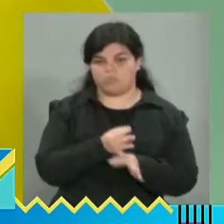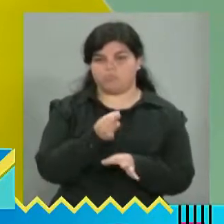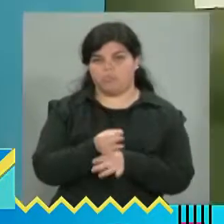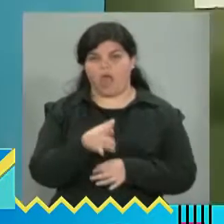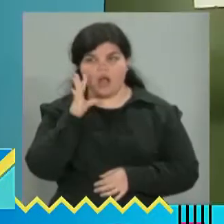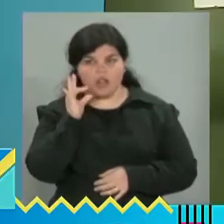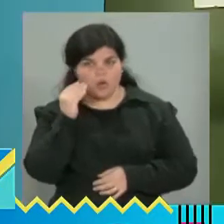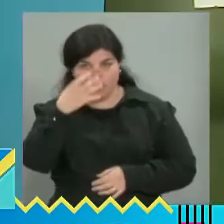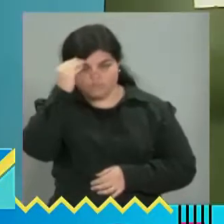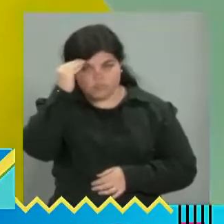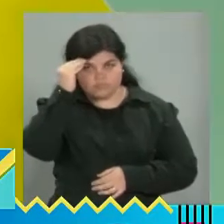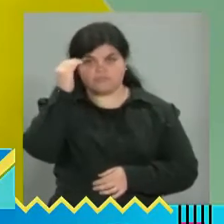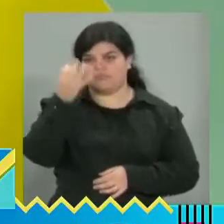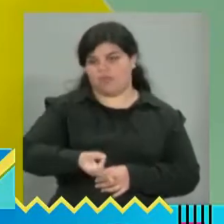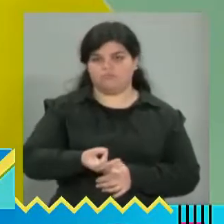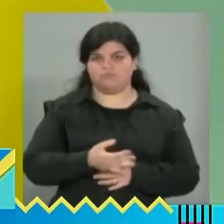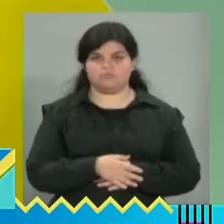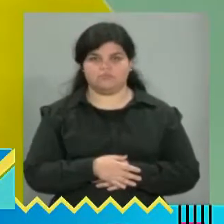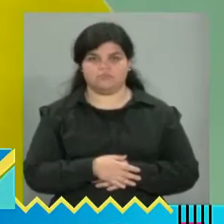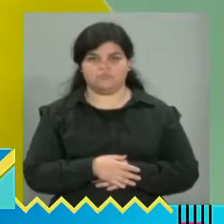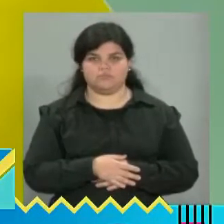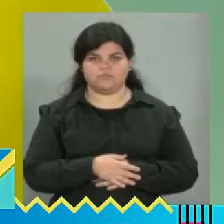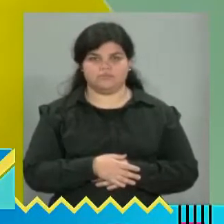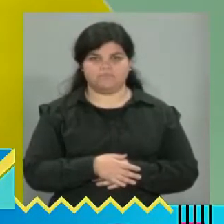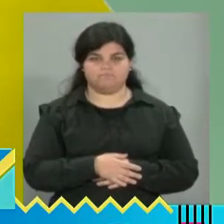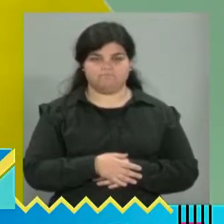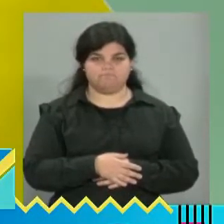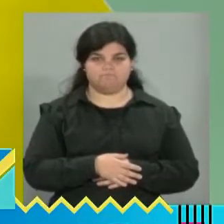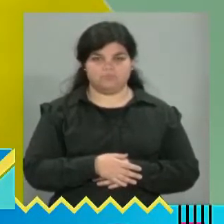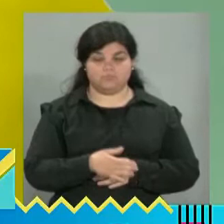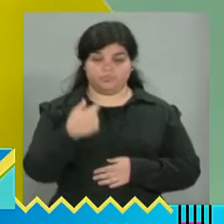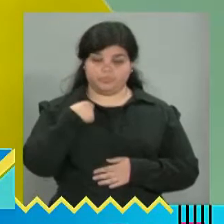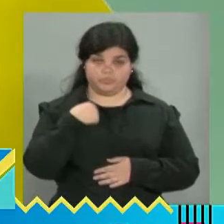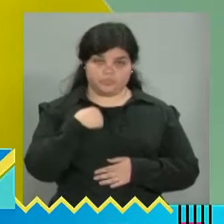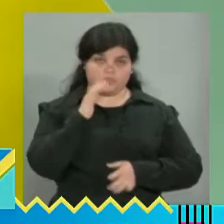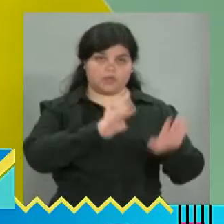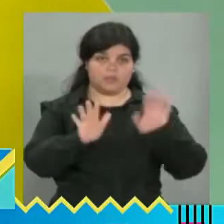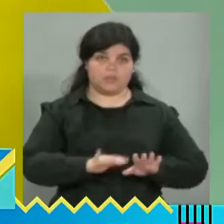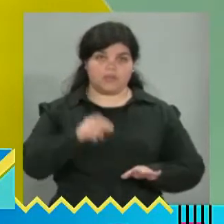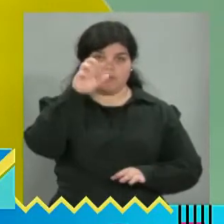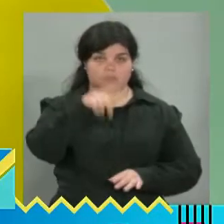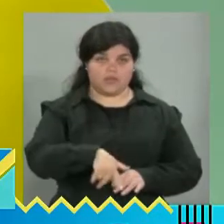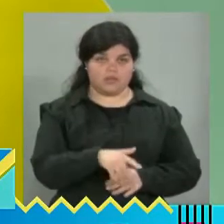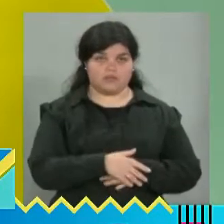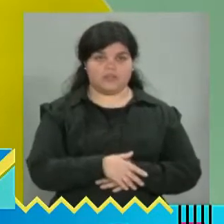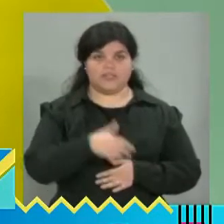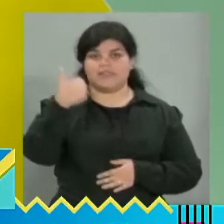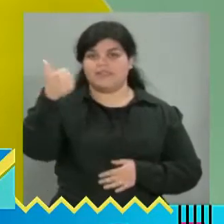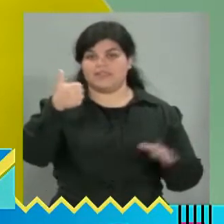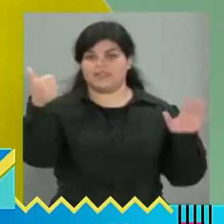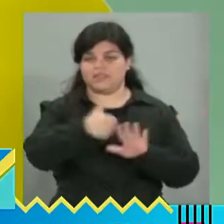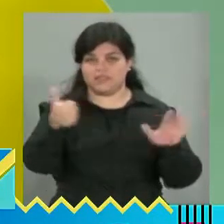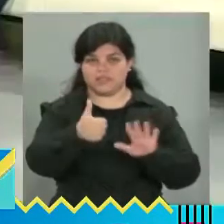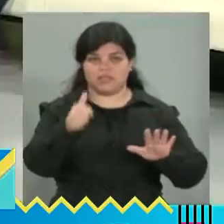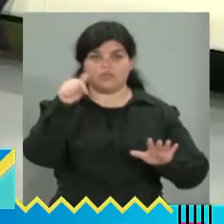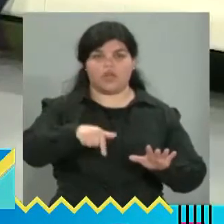de algo, es lo único que te dicen. Yo estoy haciendo un plan para dar una materia en sexto año, que sería la práctica